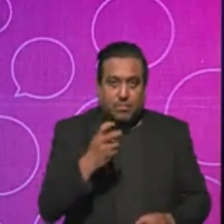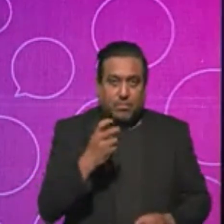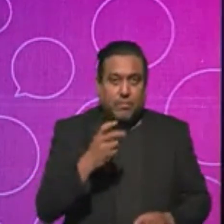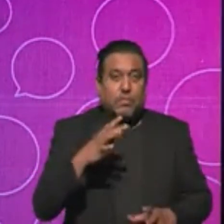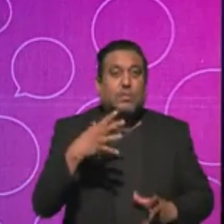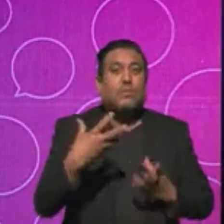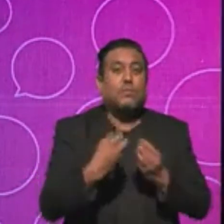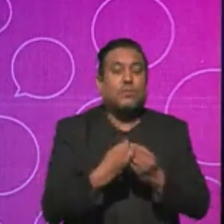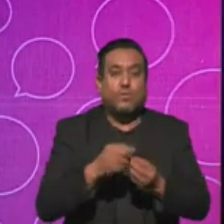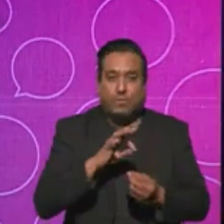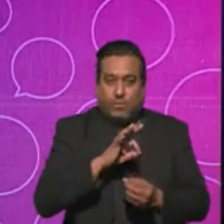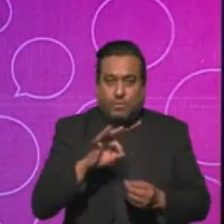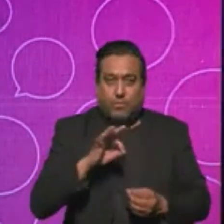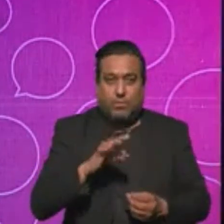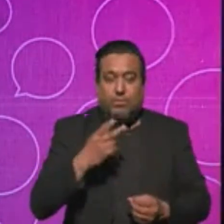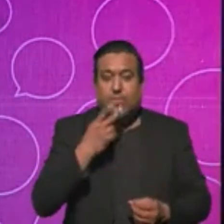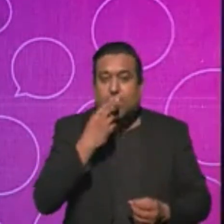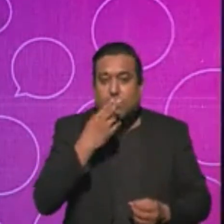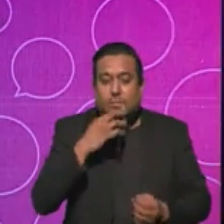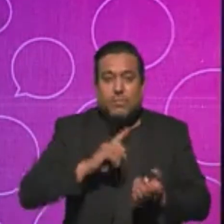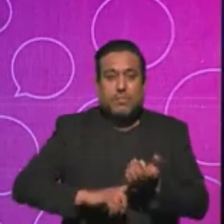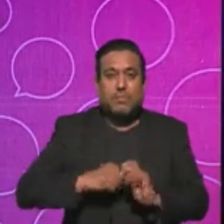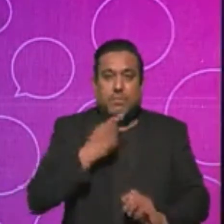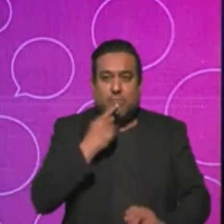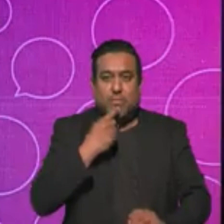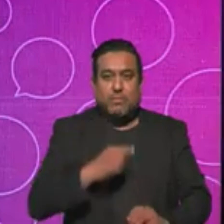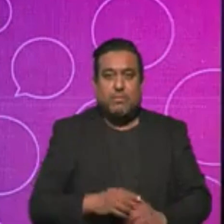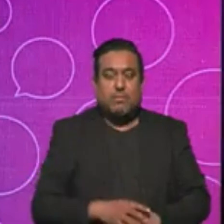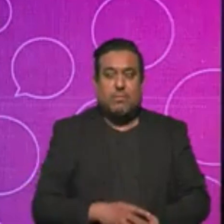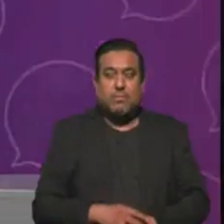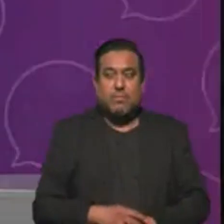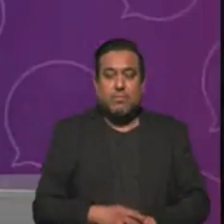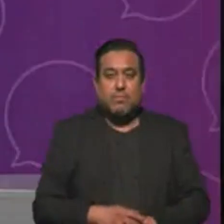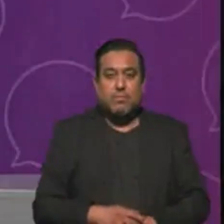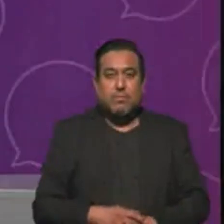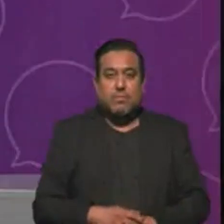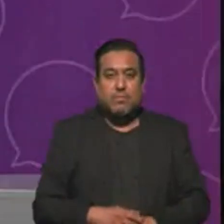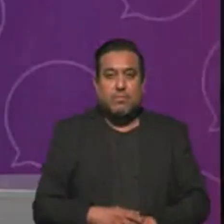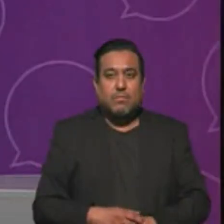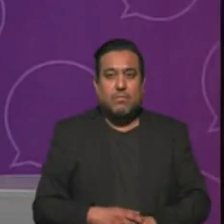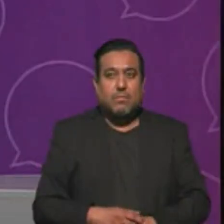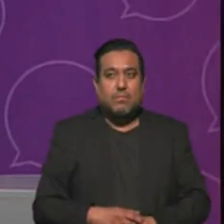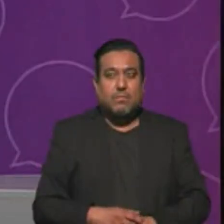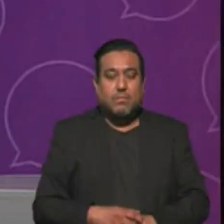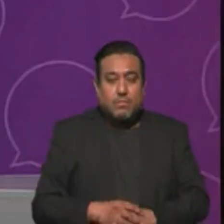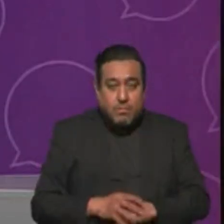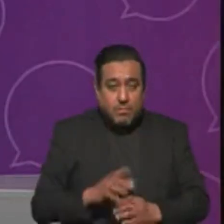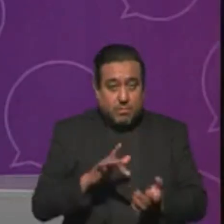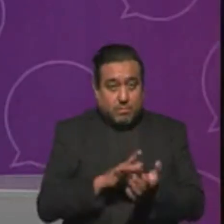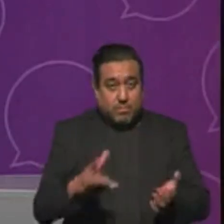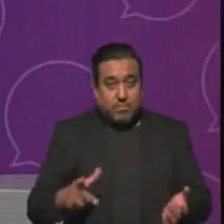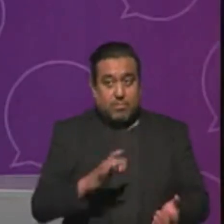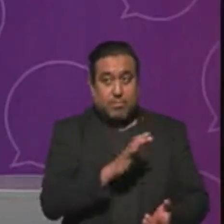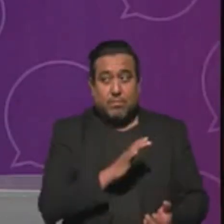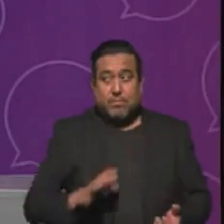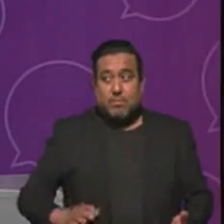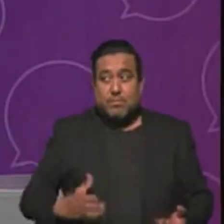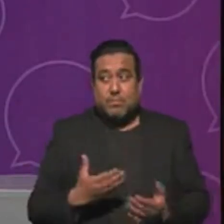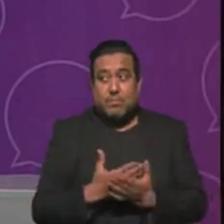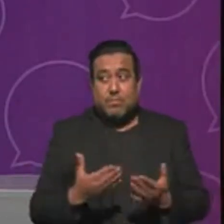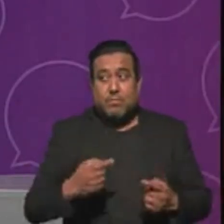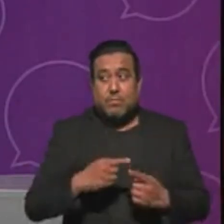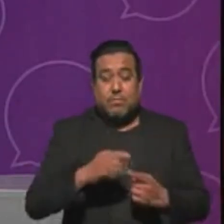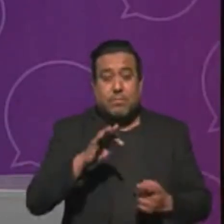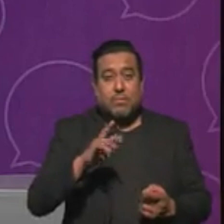juntos construiremos el nuevo Celaya Gracias candidato vamos ahora con el candidato